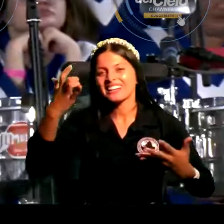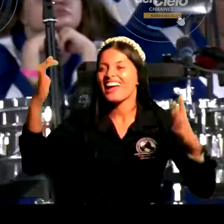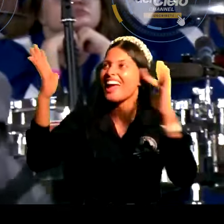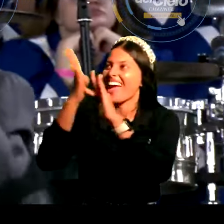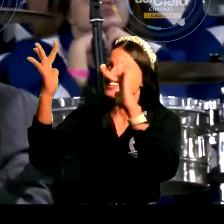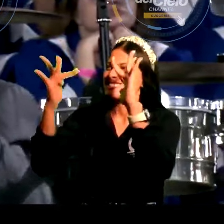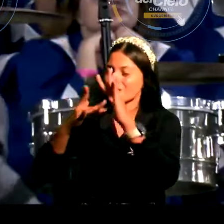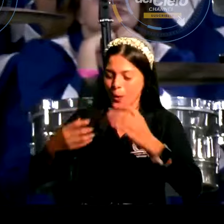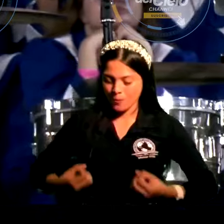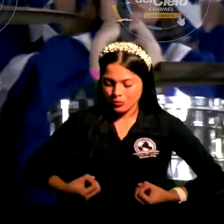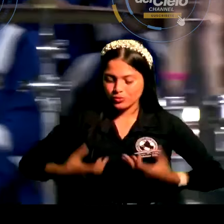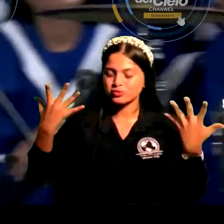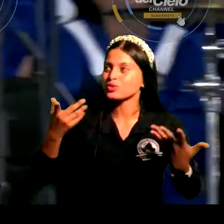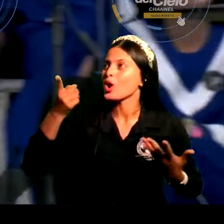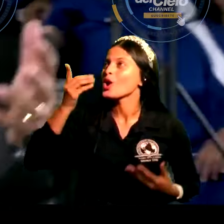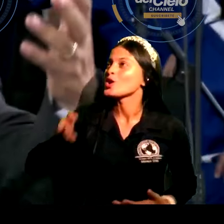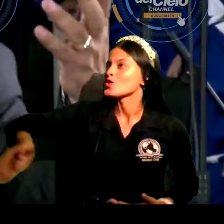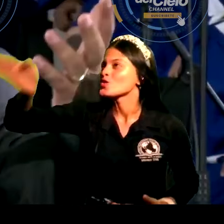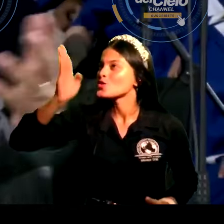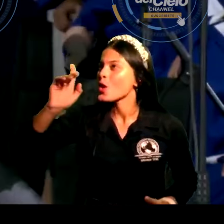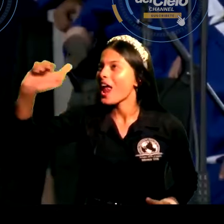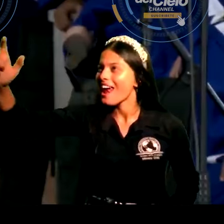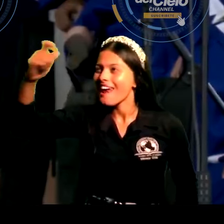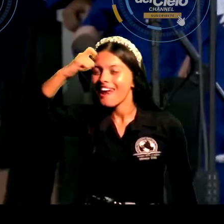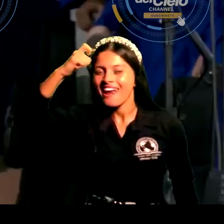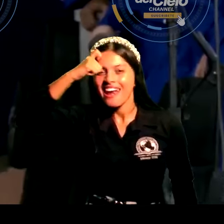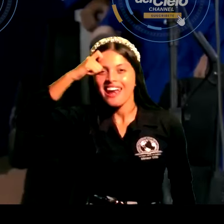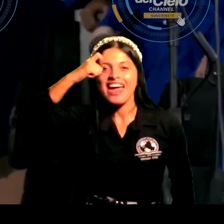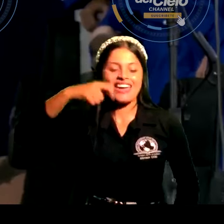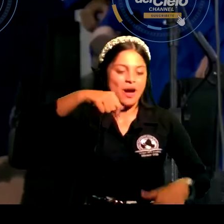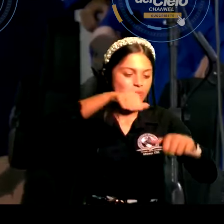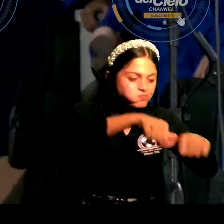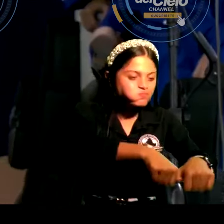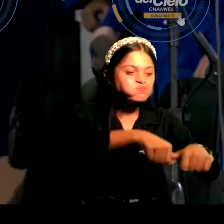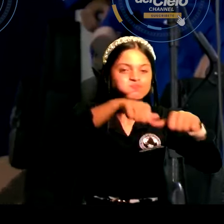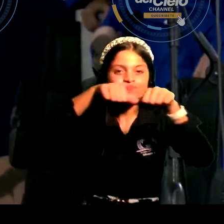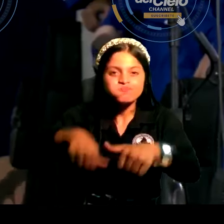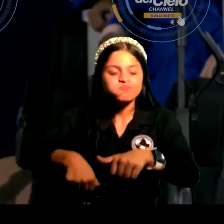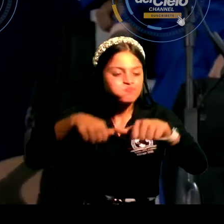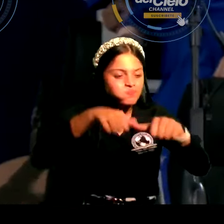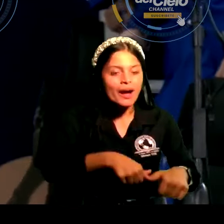porque Cristo vive en ella. Gloria al Señor.